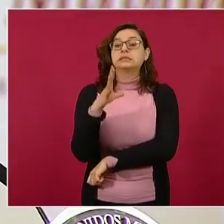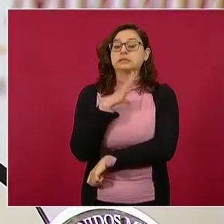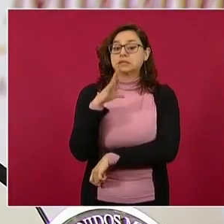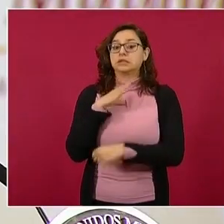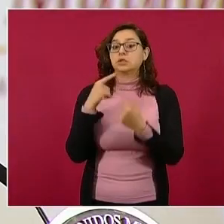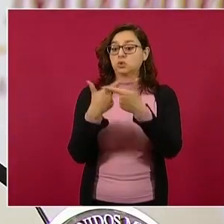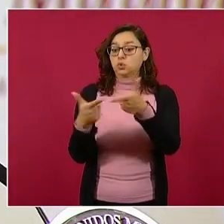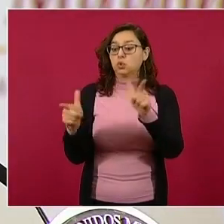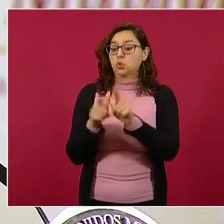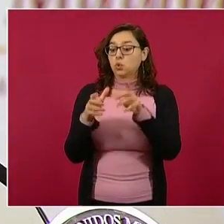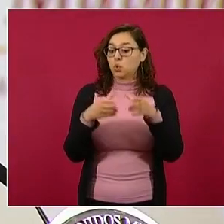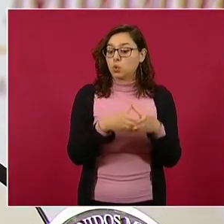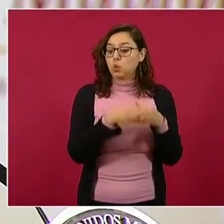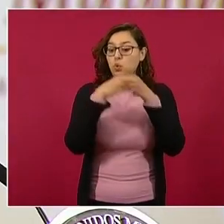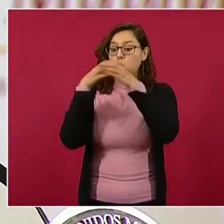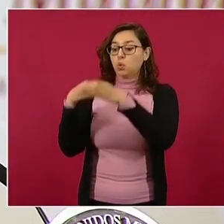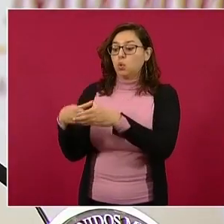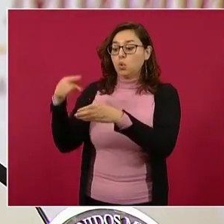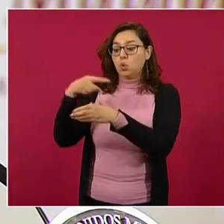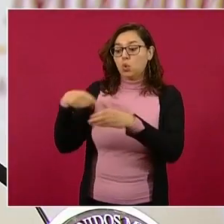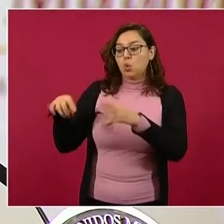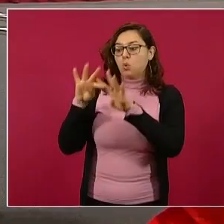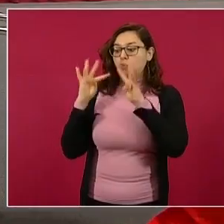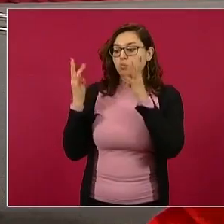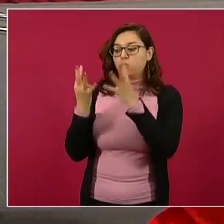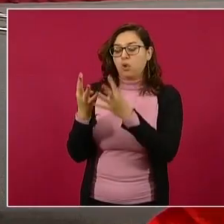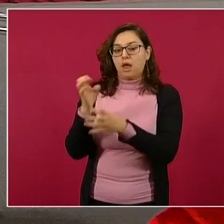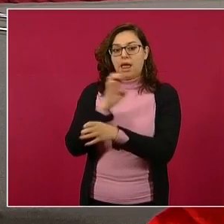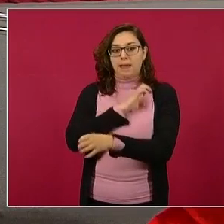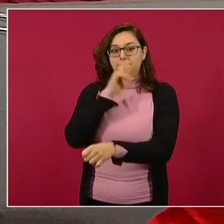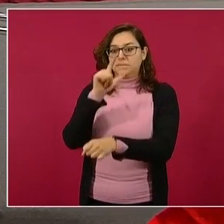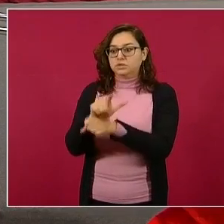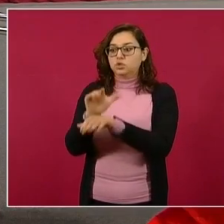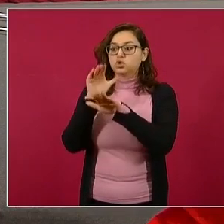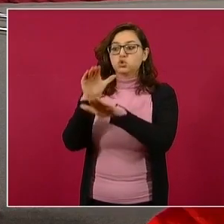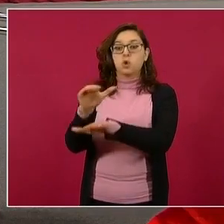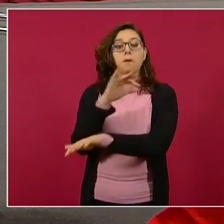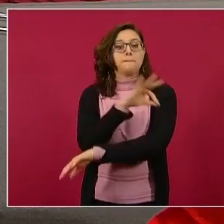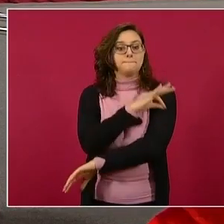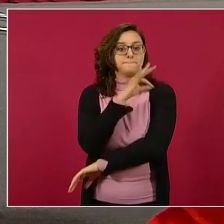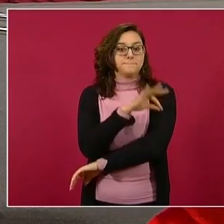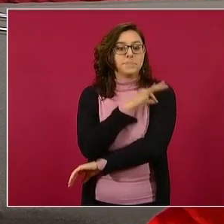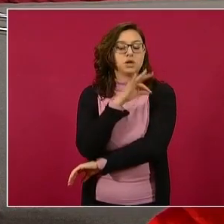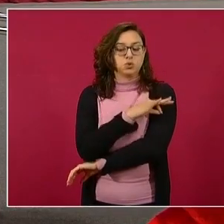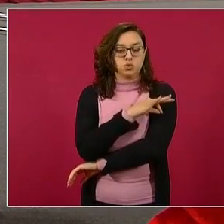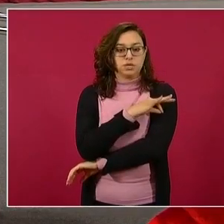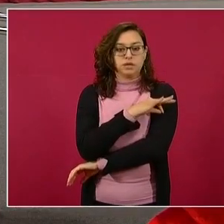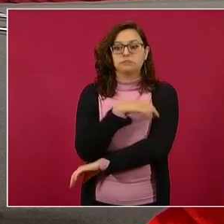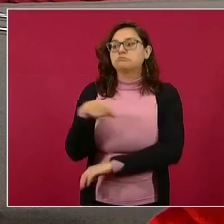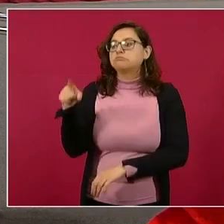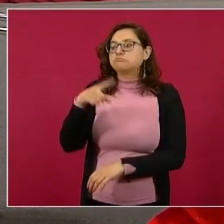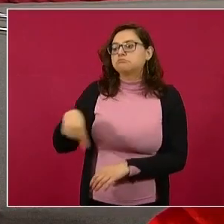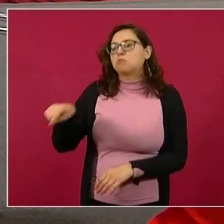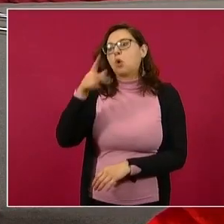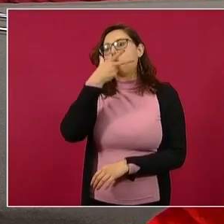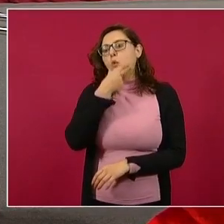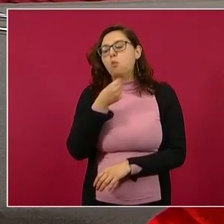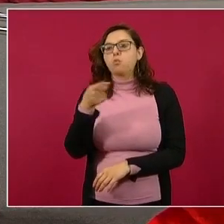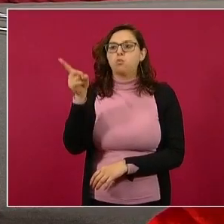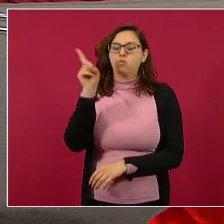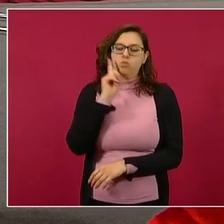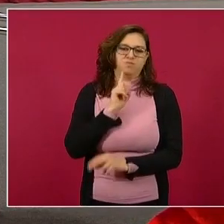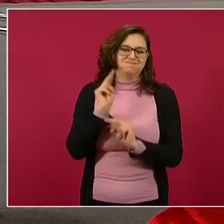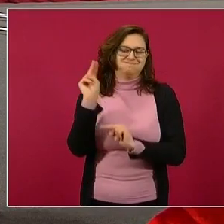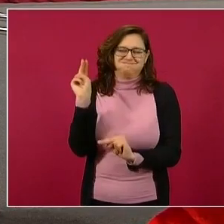estratégico, así se llama, Grupo de Asesoramiento Estratégico en Inmunizaciones, y es un grupo de científicas y científicos de